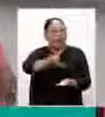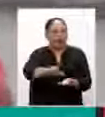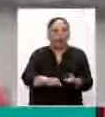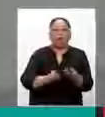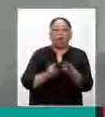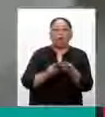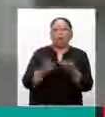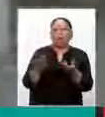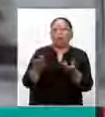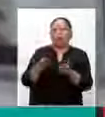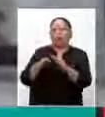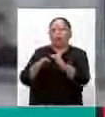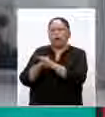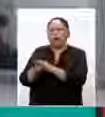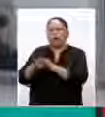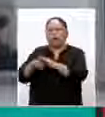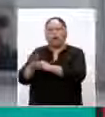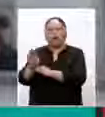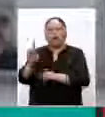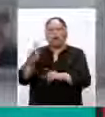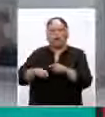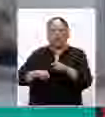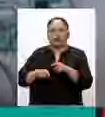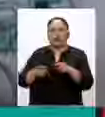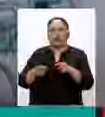han permitido el acceso a los servicios, no le estoy